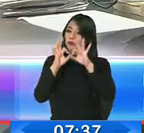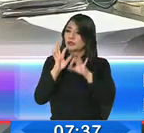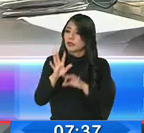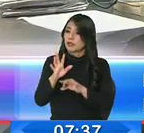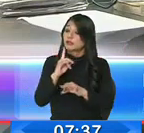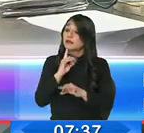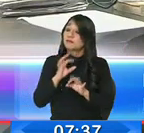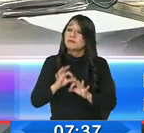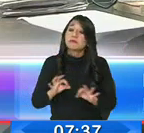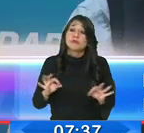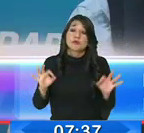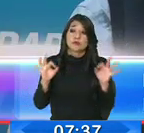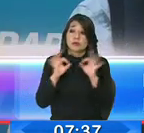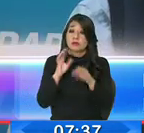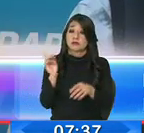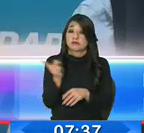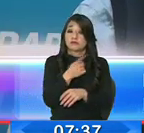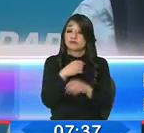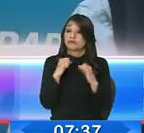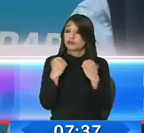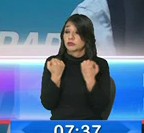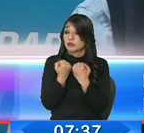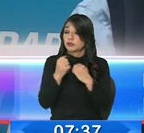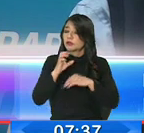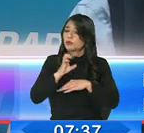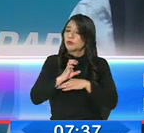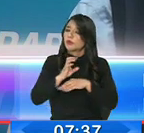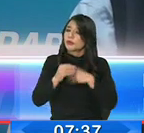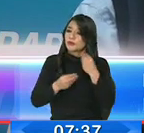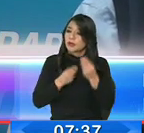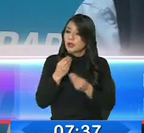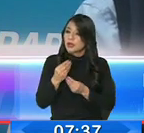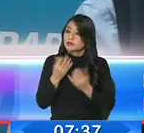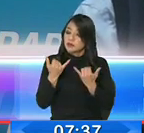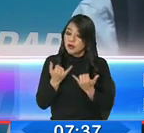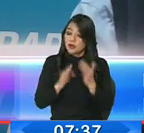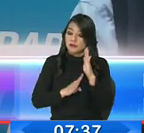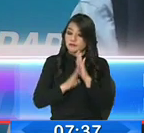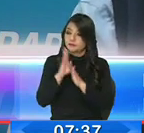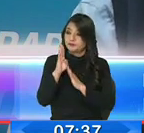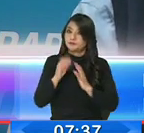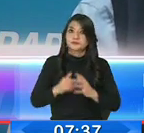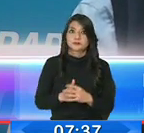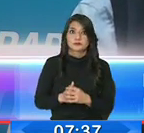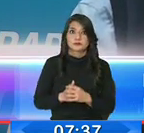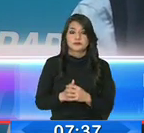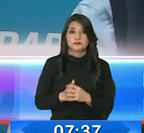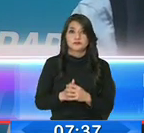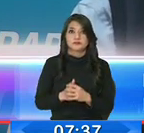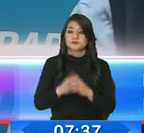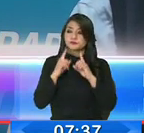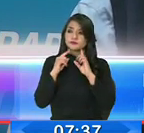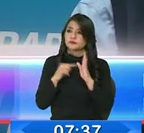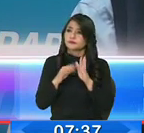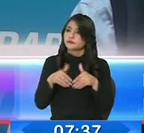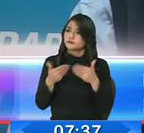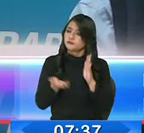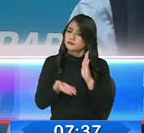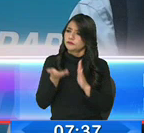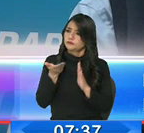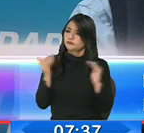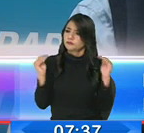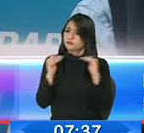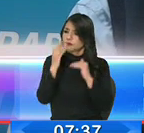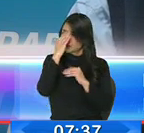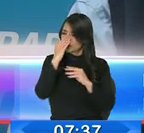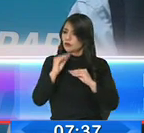eje estructural en una sociedad como la ecuatoriana en vías de desarrollo. ¿Cómo lograr avanzar esa senda de la